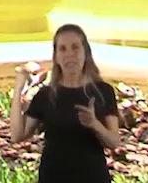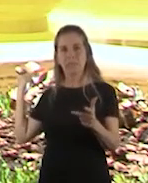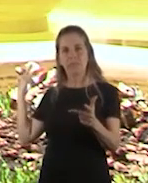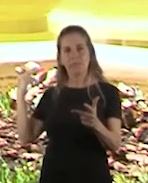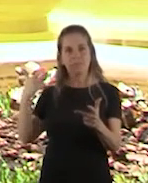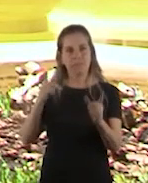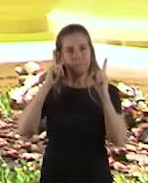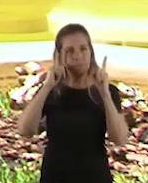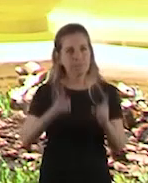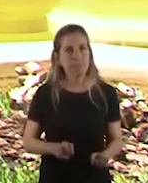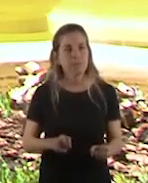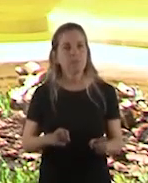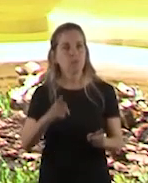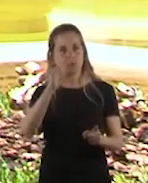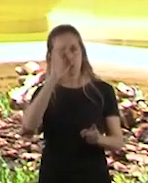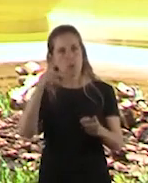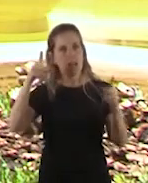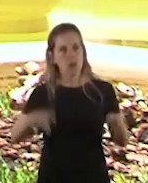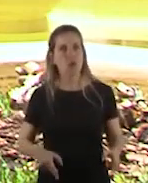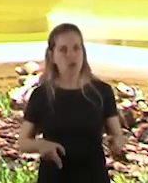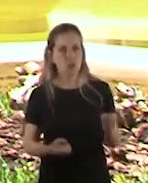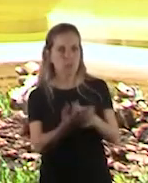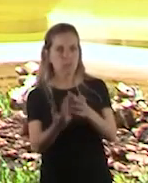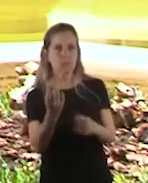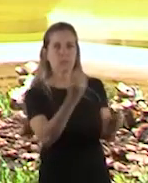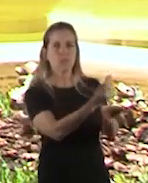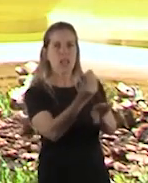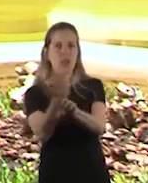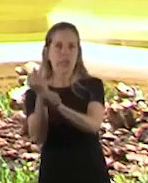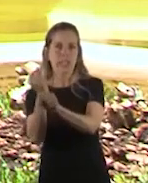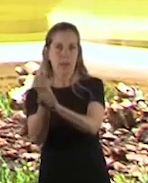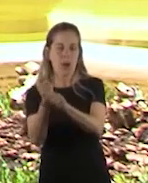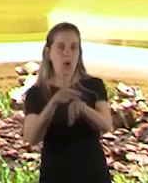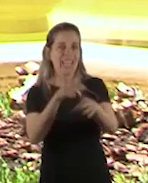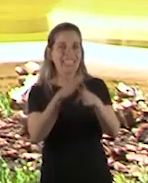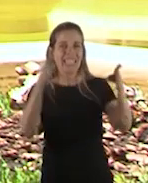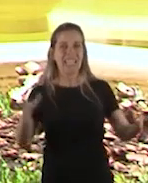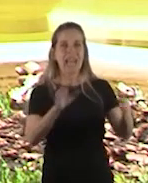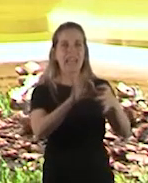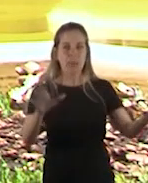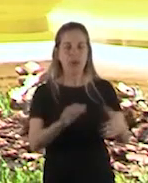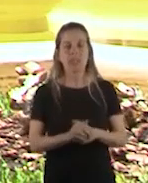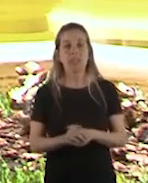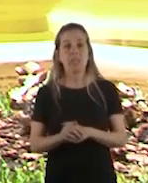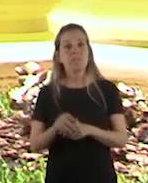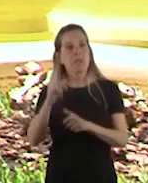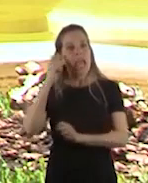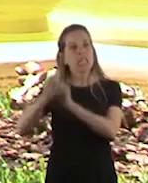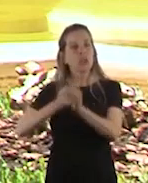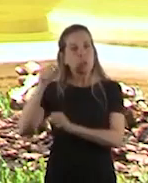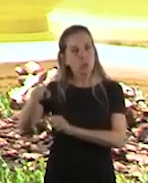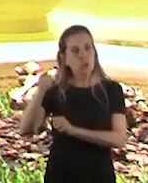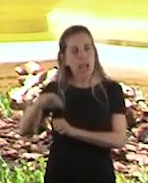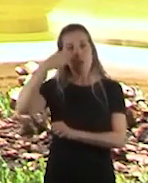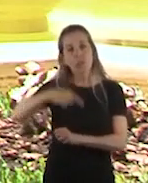el lapso más prolongado de creación de empleo observado en la democracia. El empleo industrial es el más alto de los